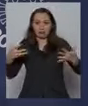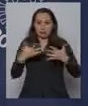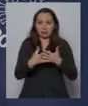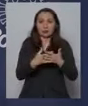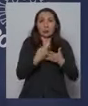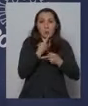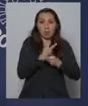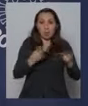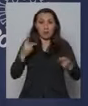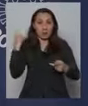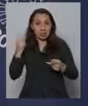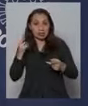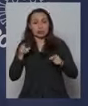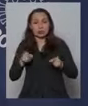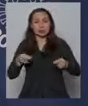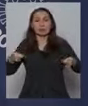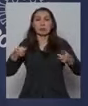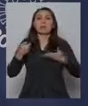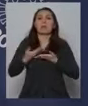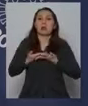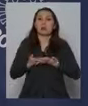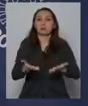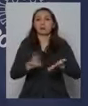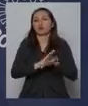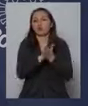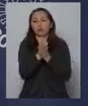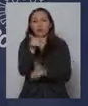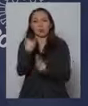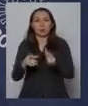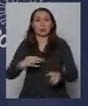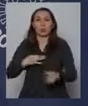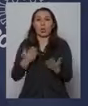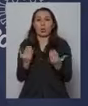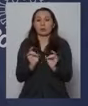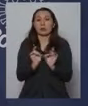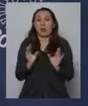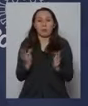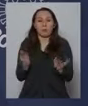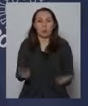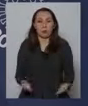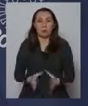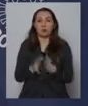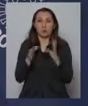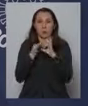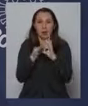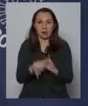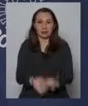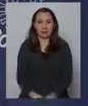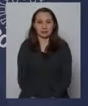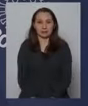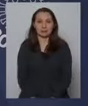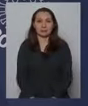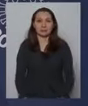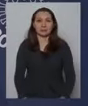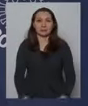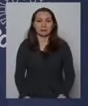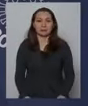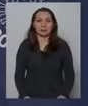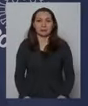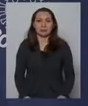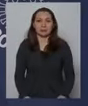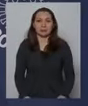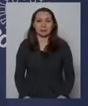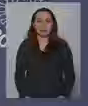público-privada, COVID-19, la atención para todo ciudadano que lo requiera. Muchas gracias.